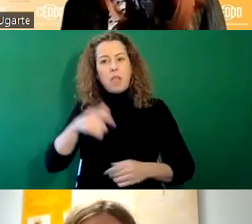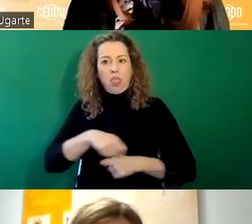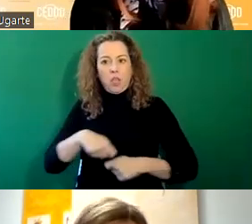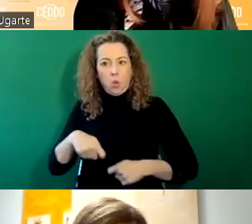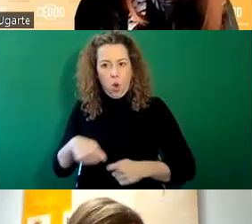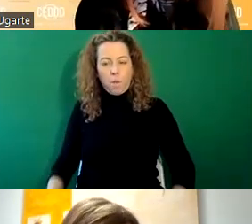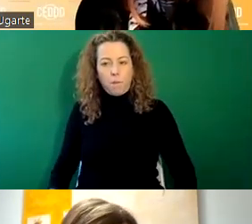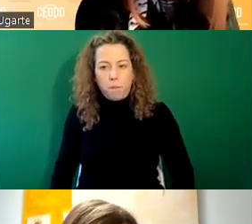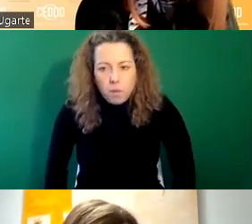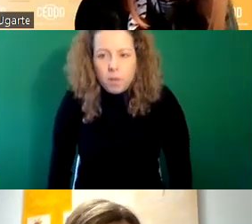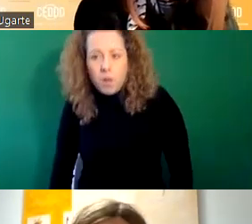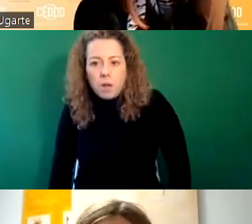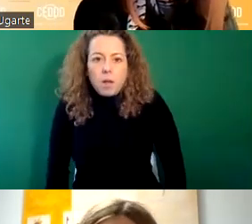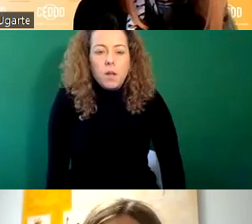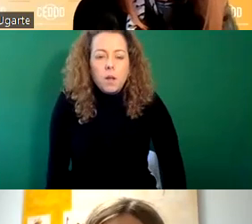¿vale? Pero